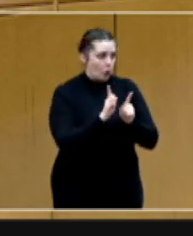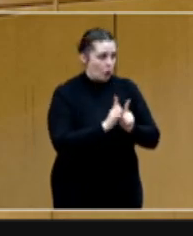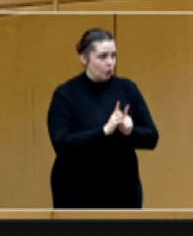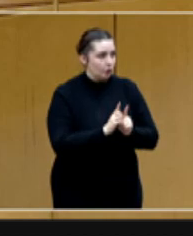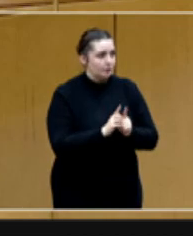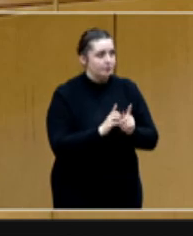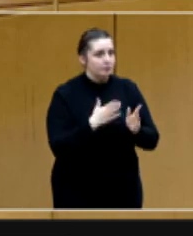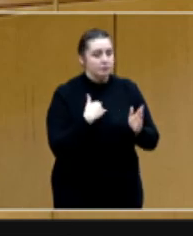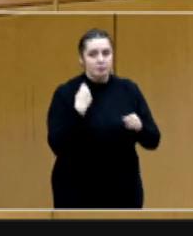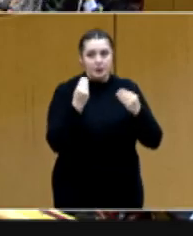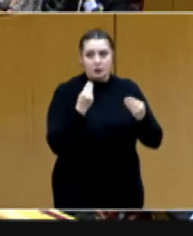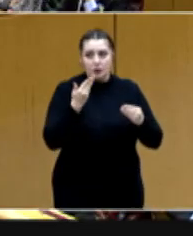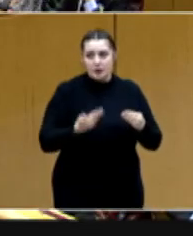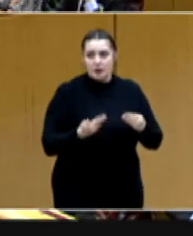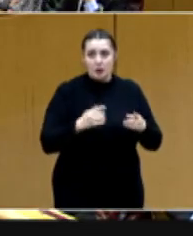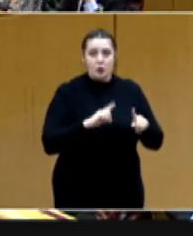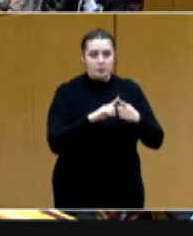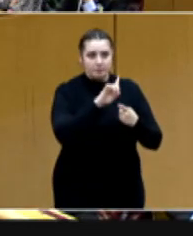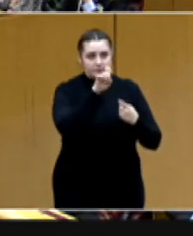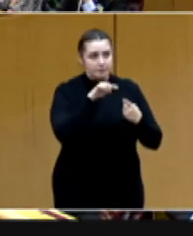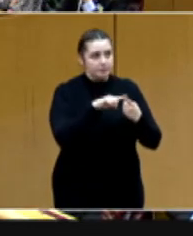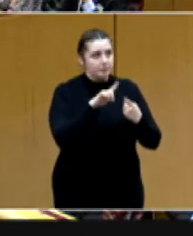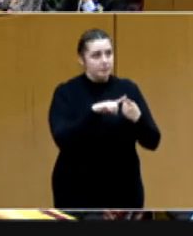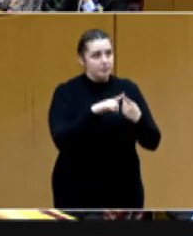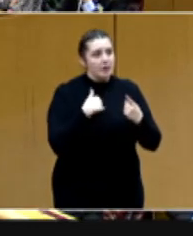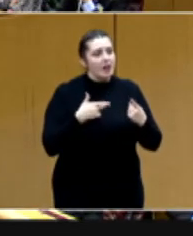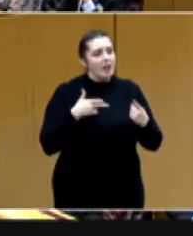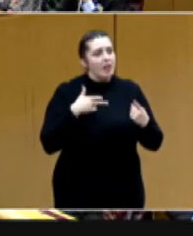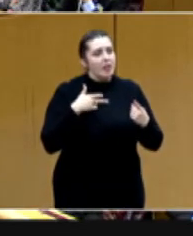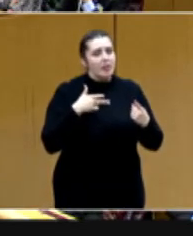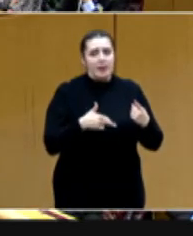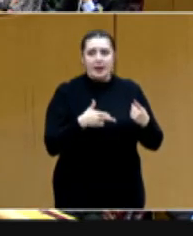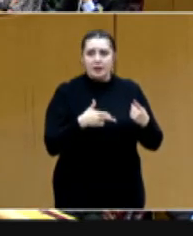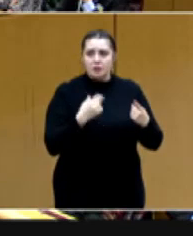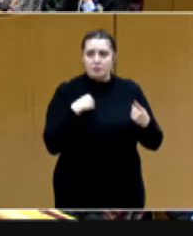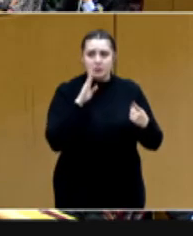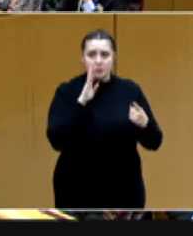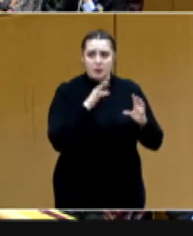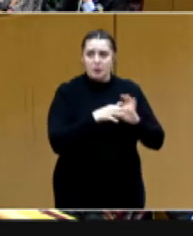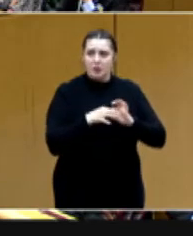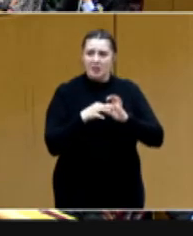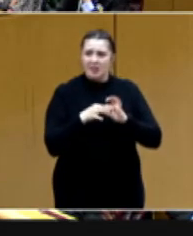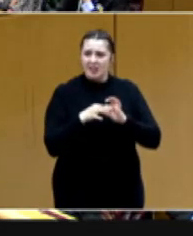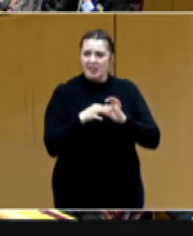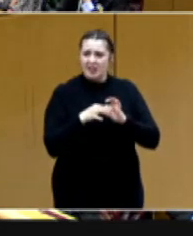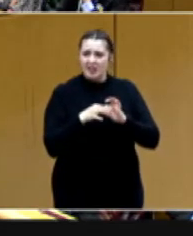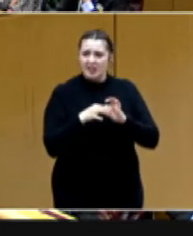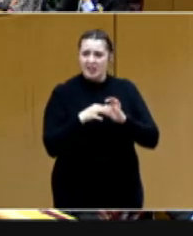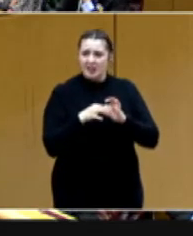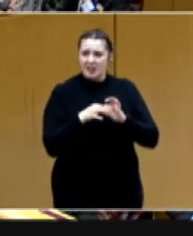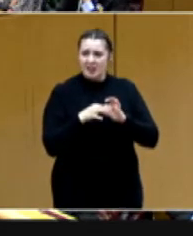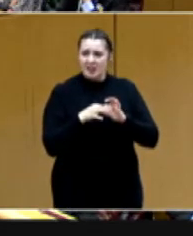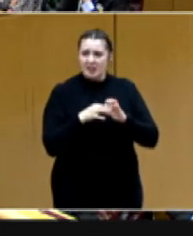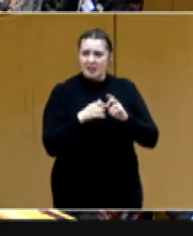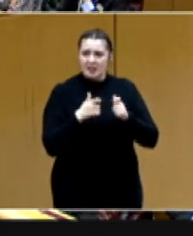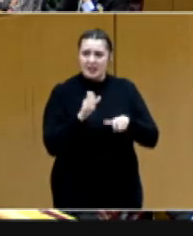creo que son importantes una Es que además de los derechos y un poco el hilo con alguna de las una